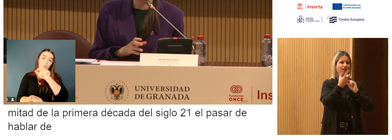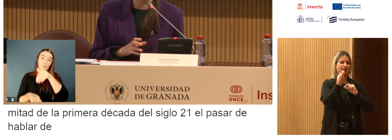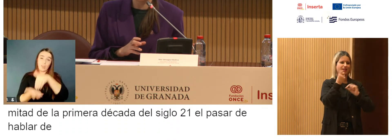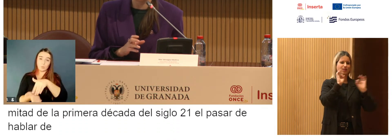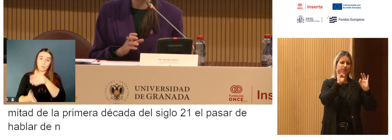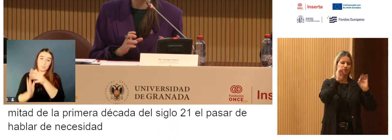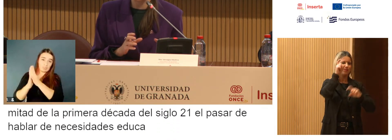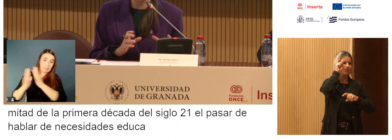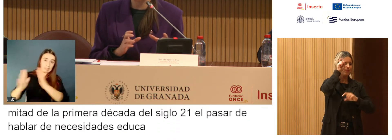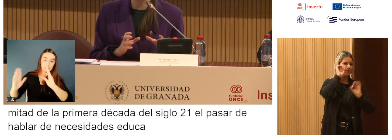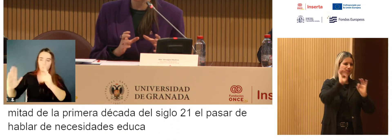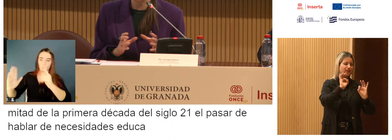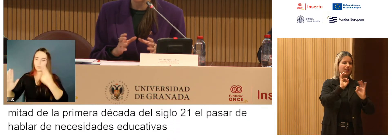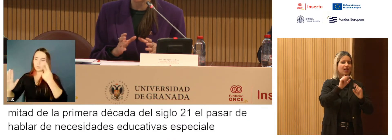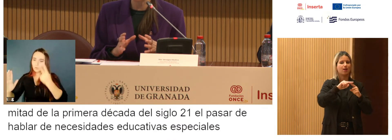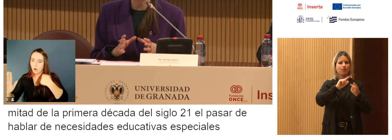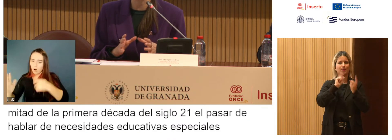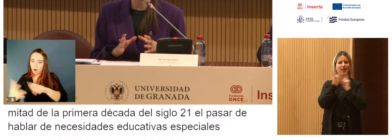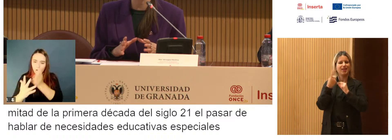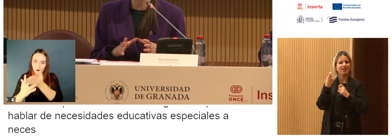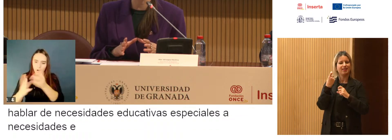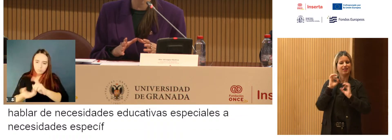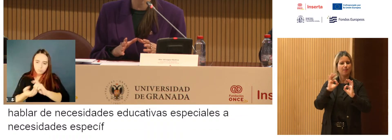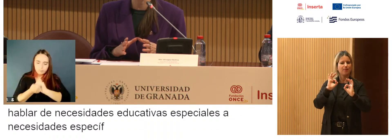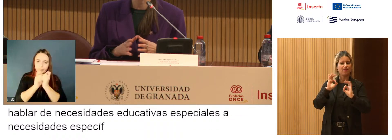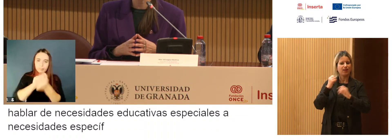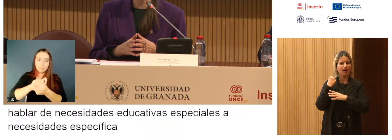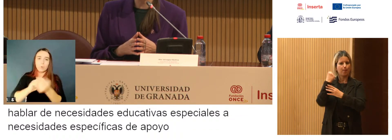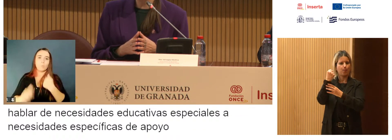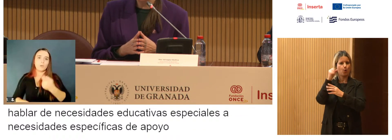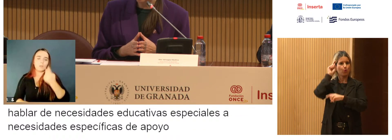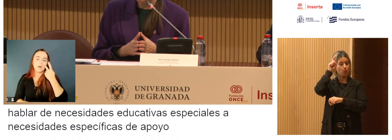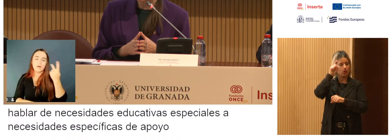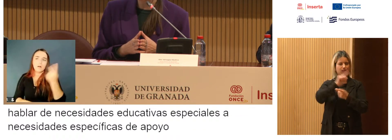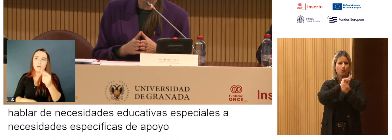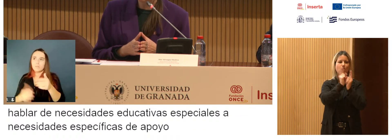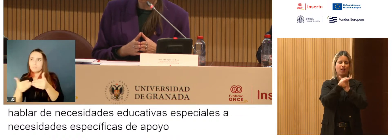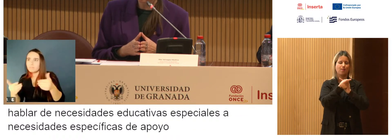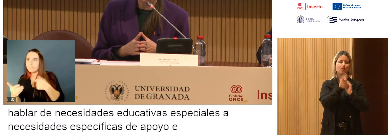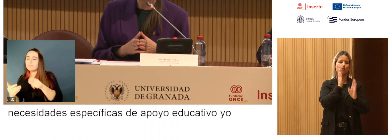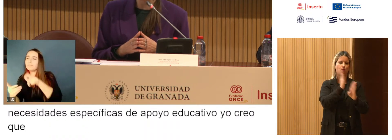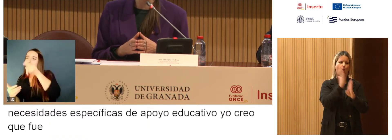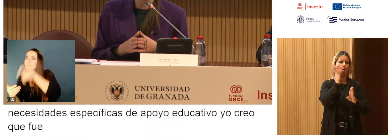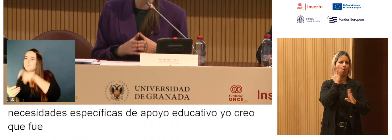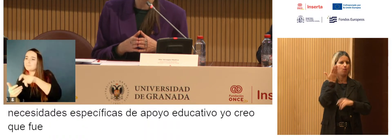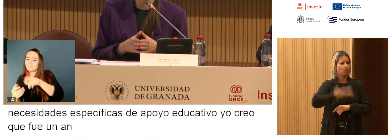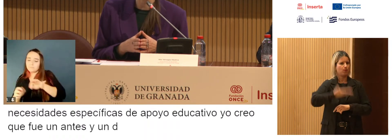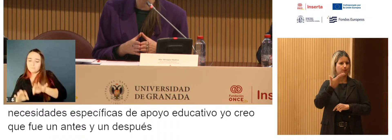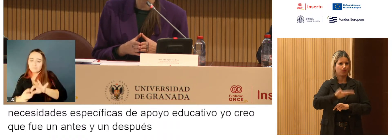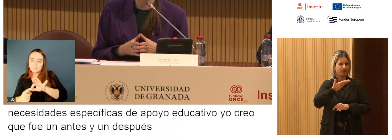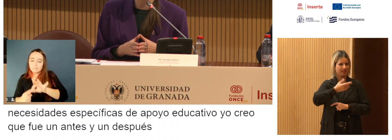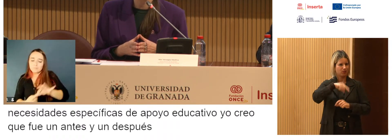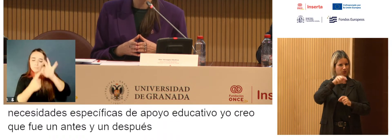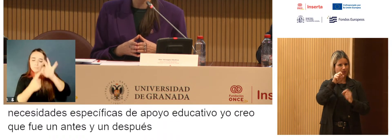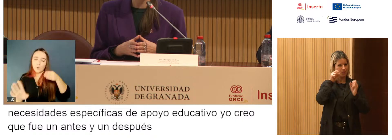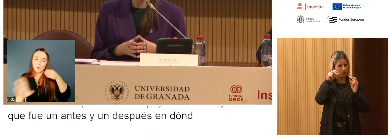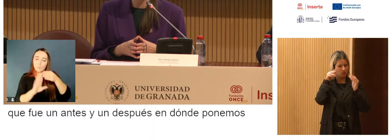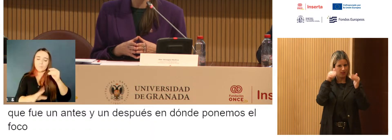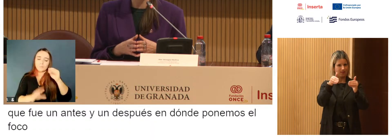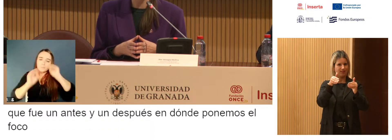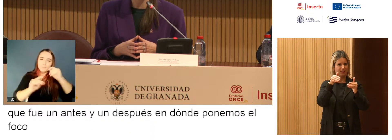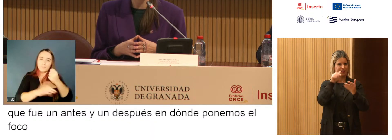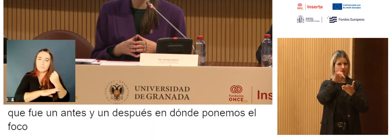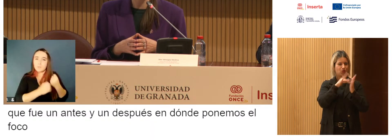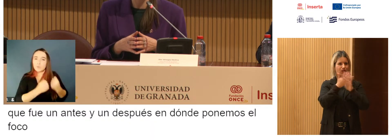educativas especiales a necesidades específicas de apoyo educativo, yo creo que fue un antes y un después en dónde ponemos el foco.